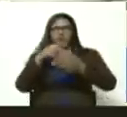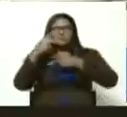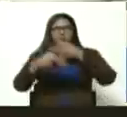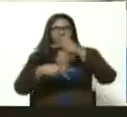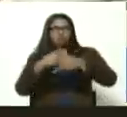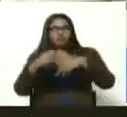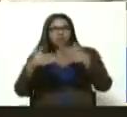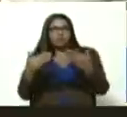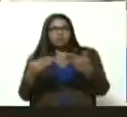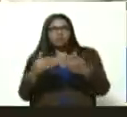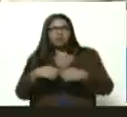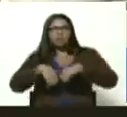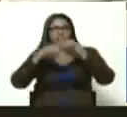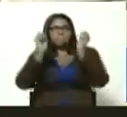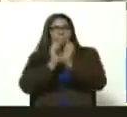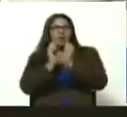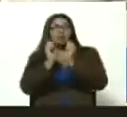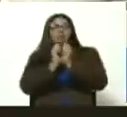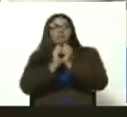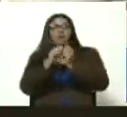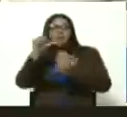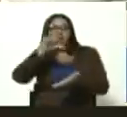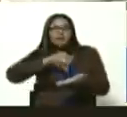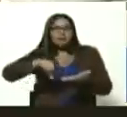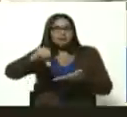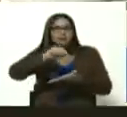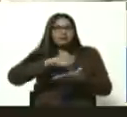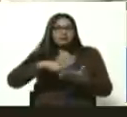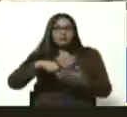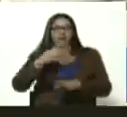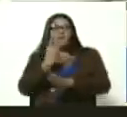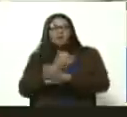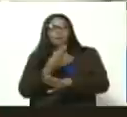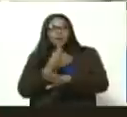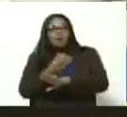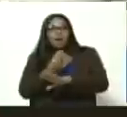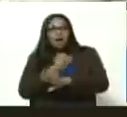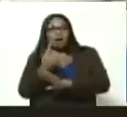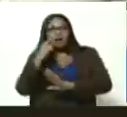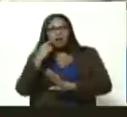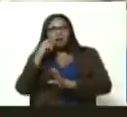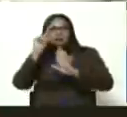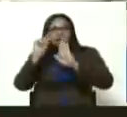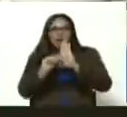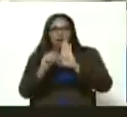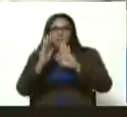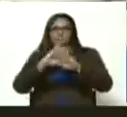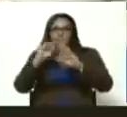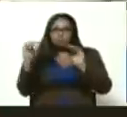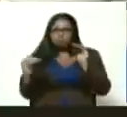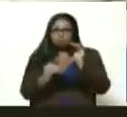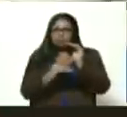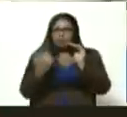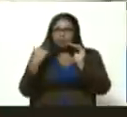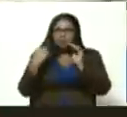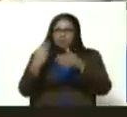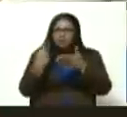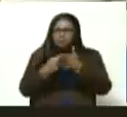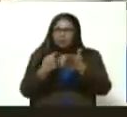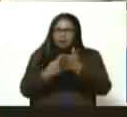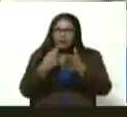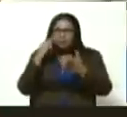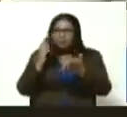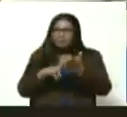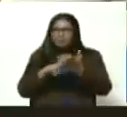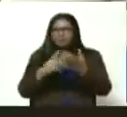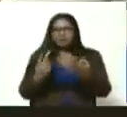palma aceitera en en monagas le bajó el precio por debajo de lo que de lo